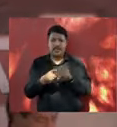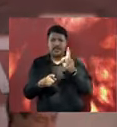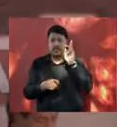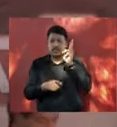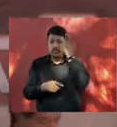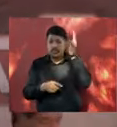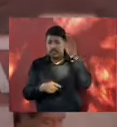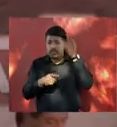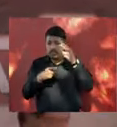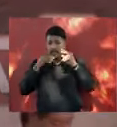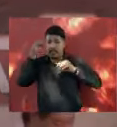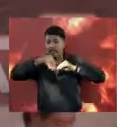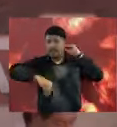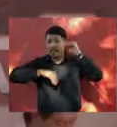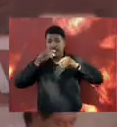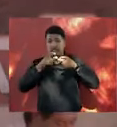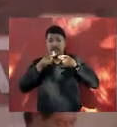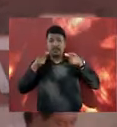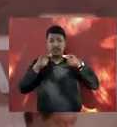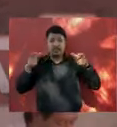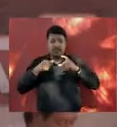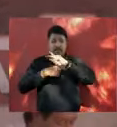universidades en el país.